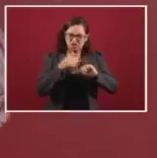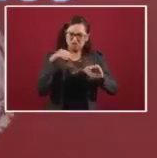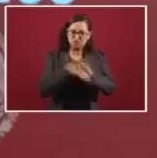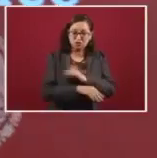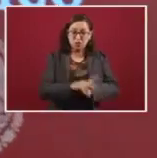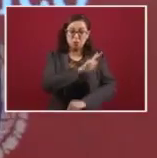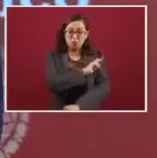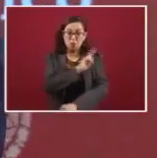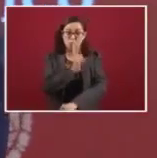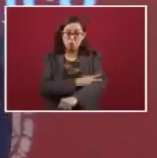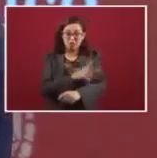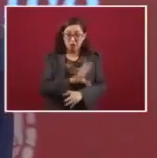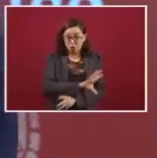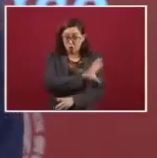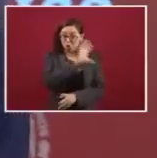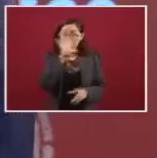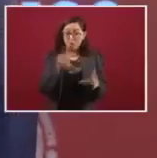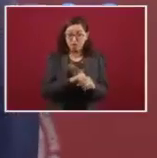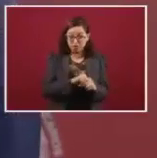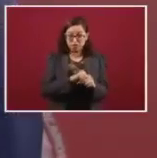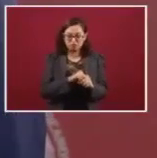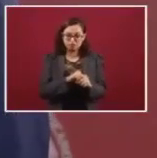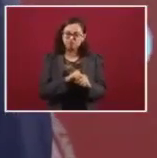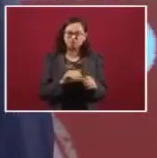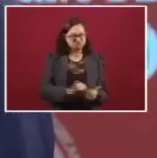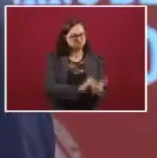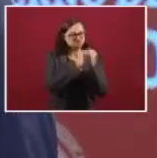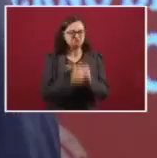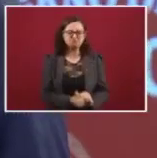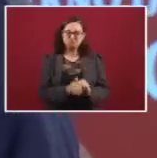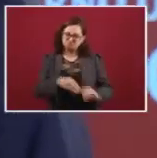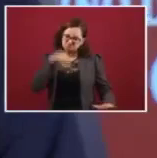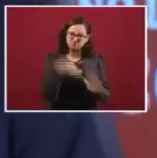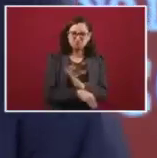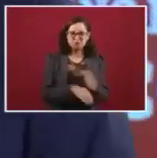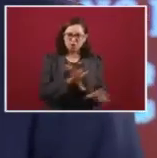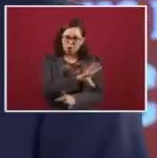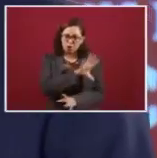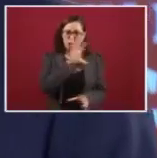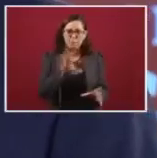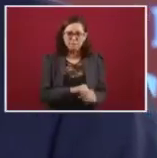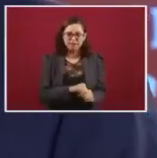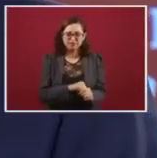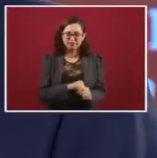absoluto corrompe absolutamente,